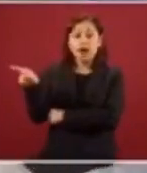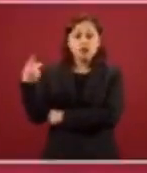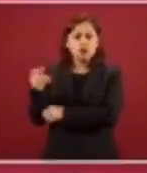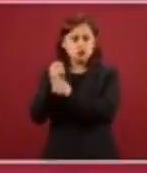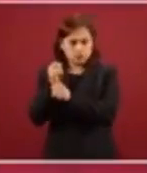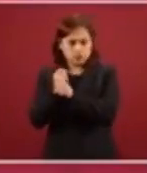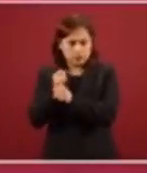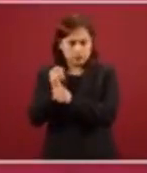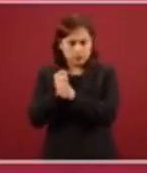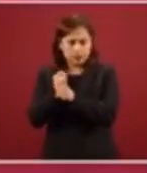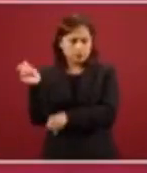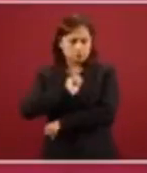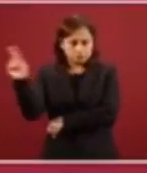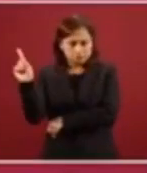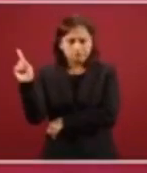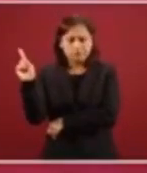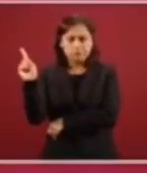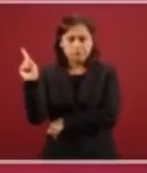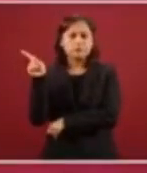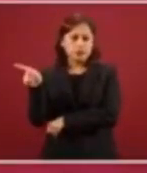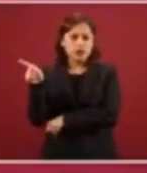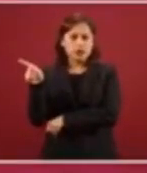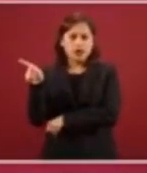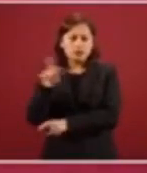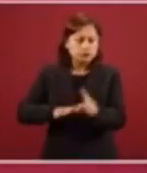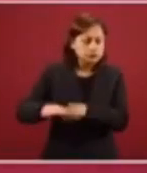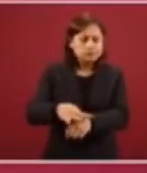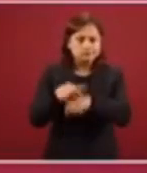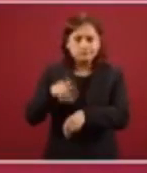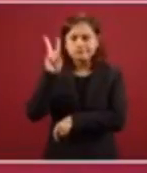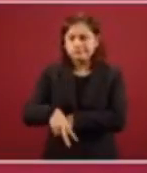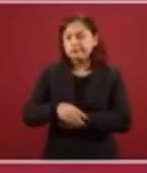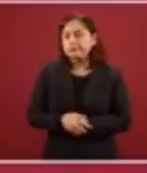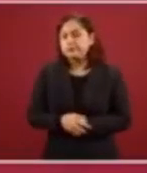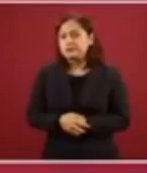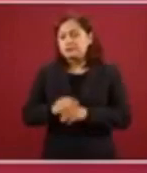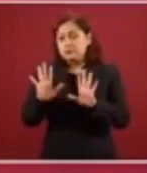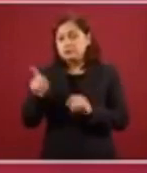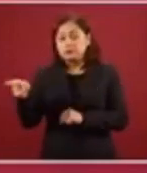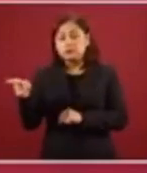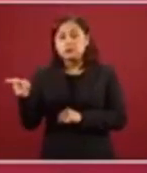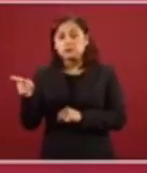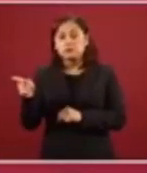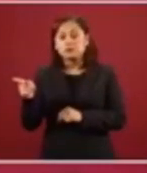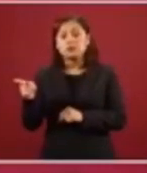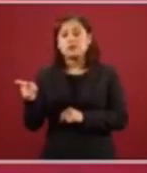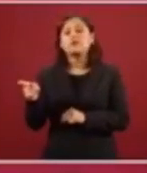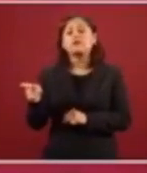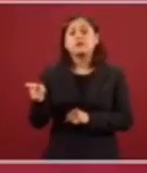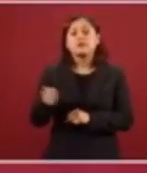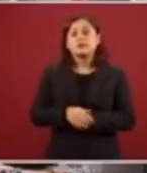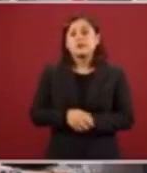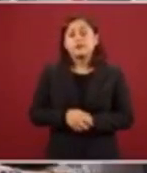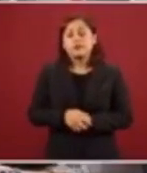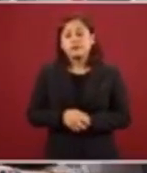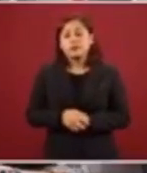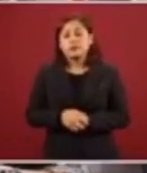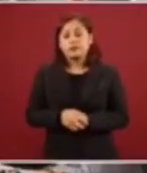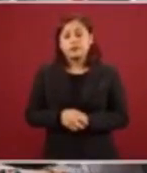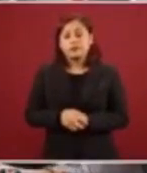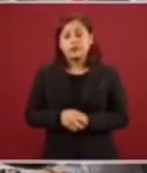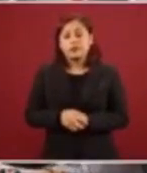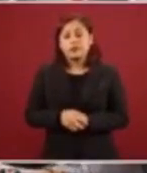es profesional, está pegada a la realidad, y que lo que hay en todo esto es